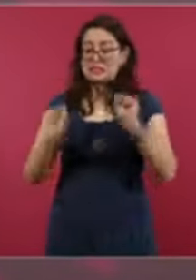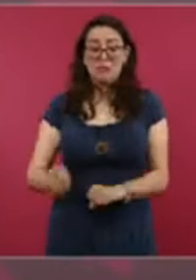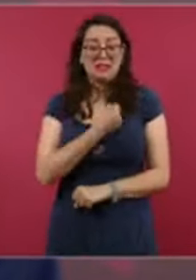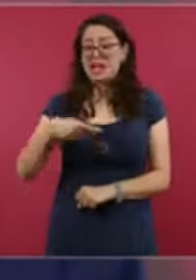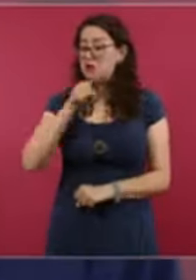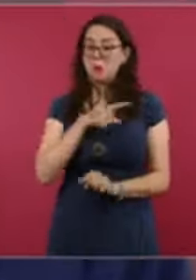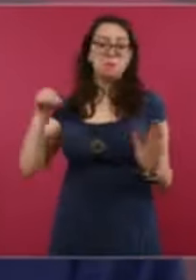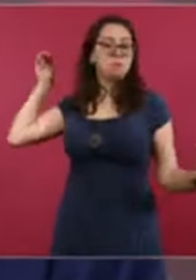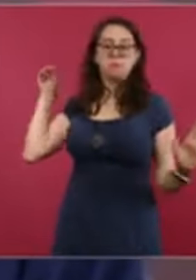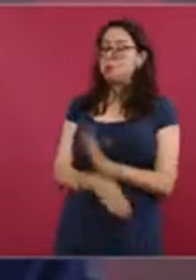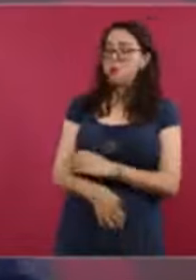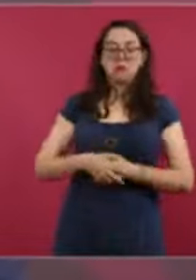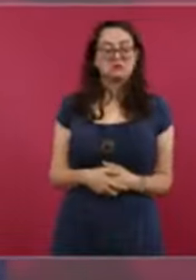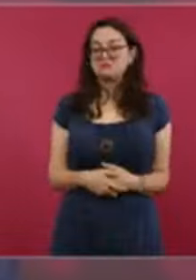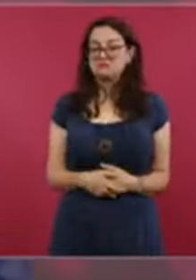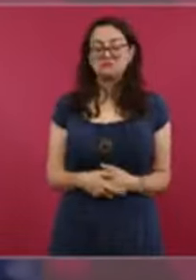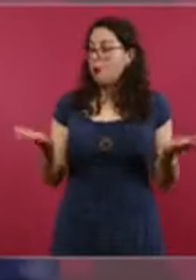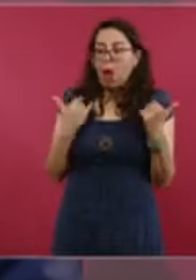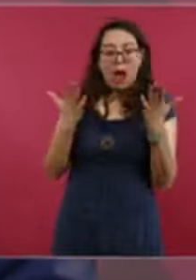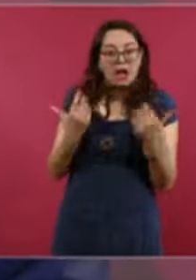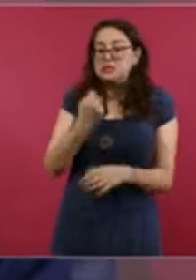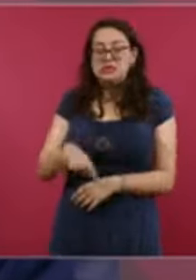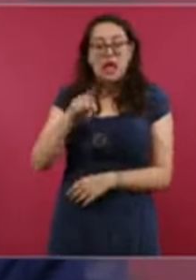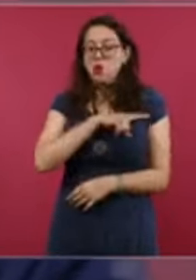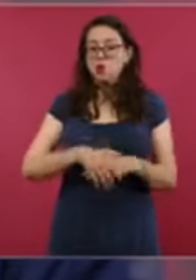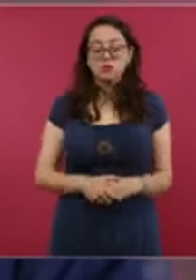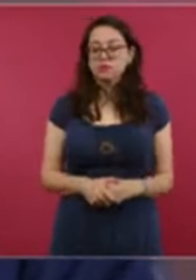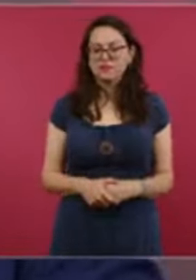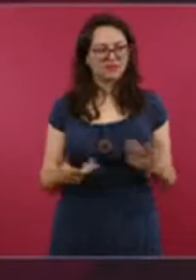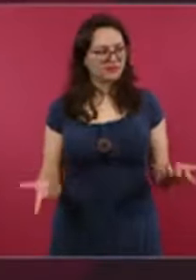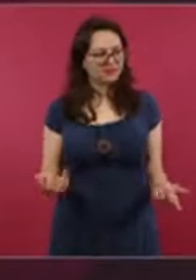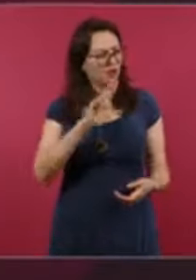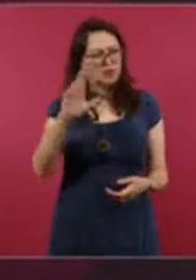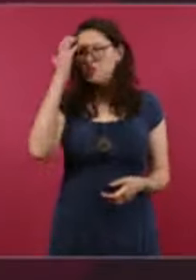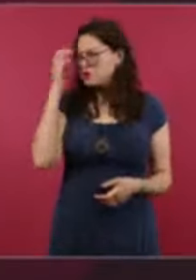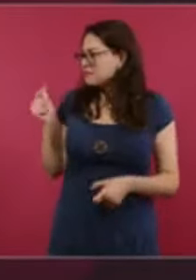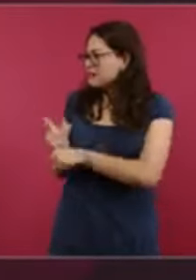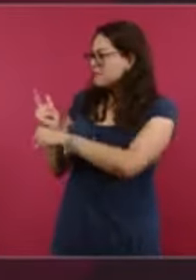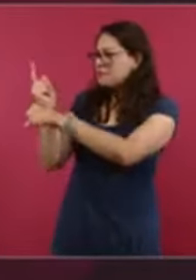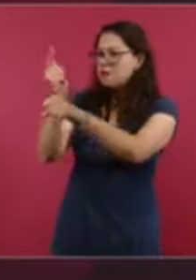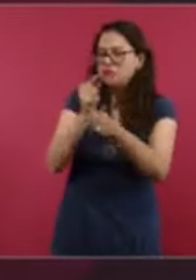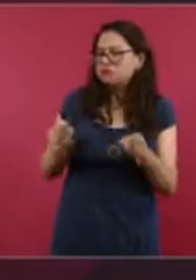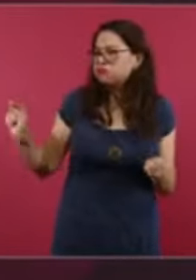nada. Qué mal en educación, qué mal en todo.